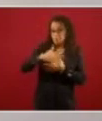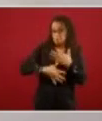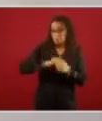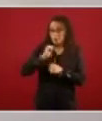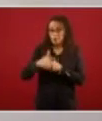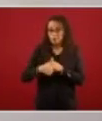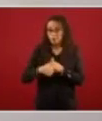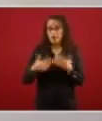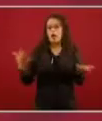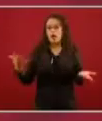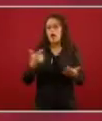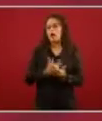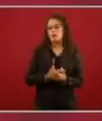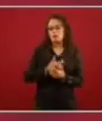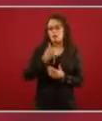crédito